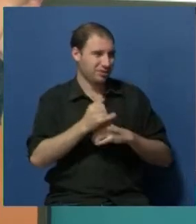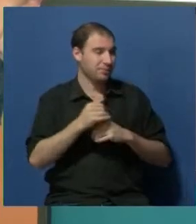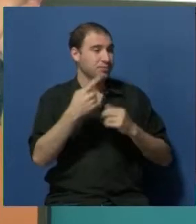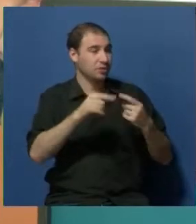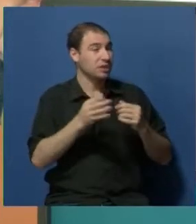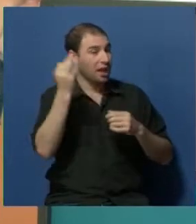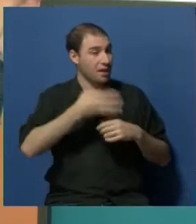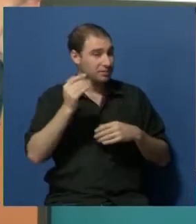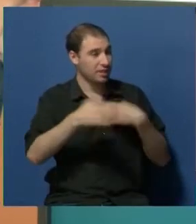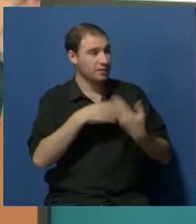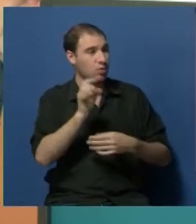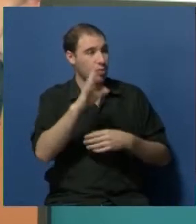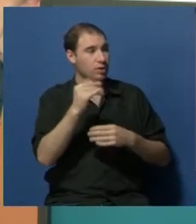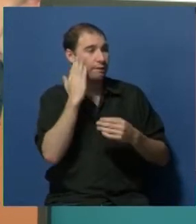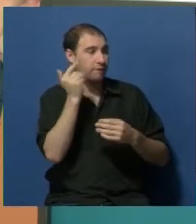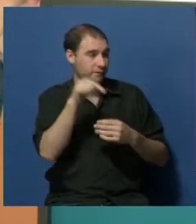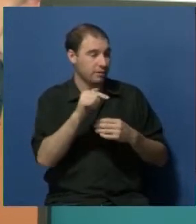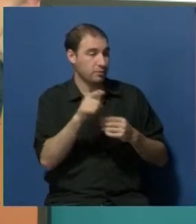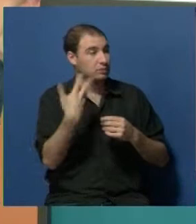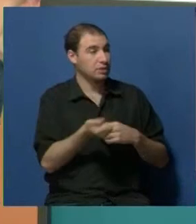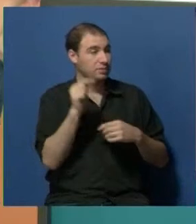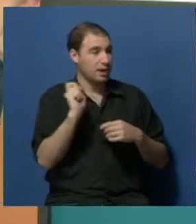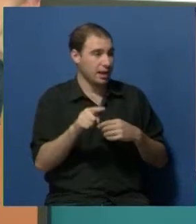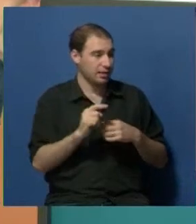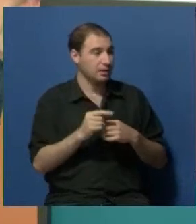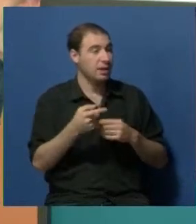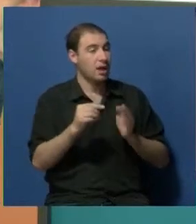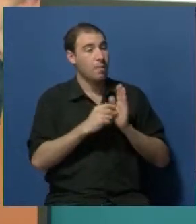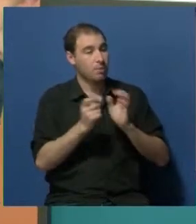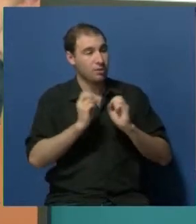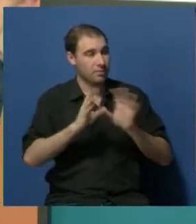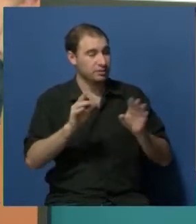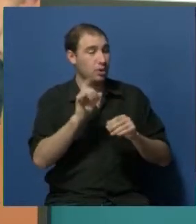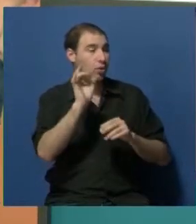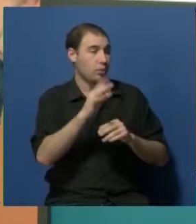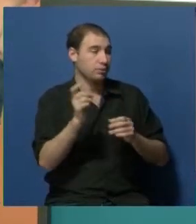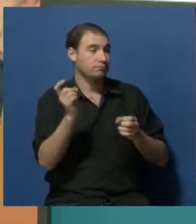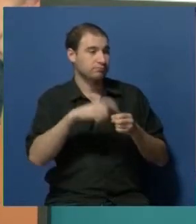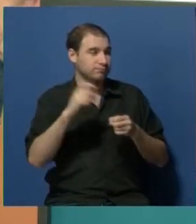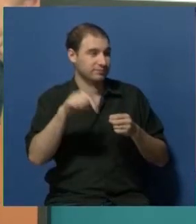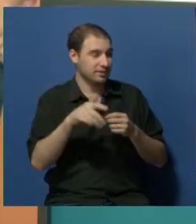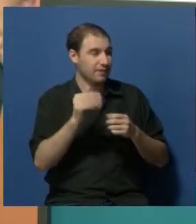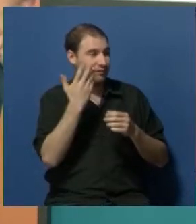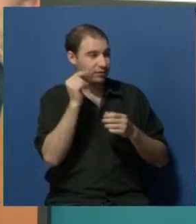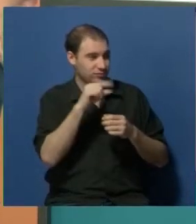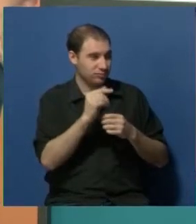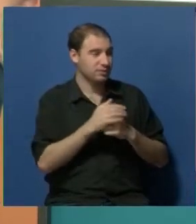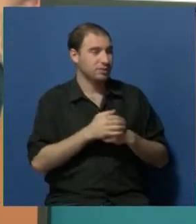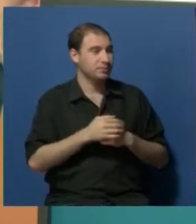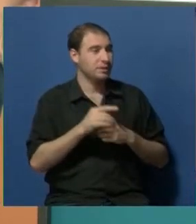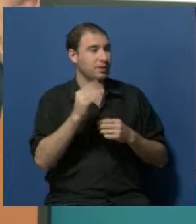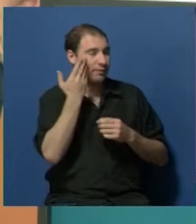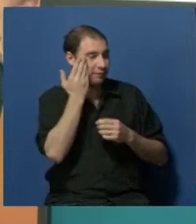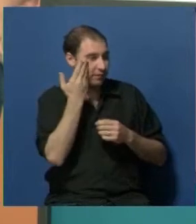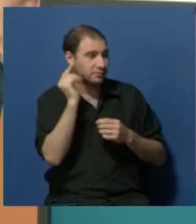contenido exclusivo que desarrollamos para las redes sociales. Pueden encontrarlo ahí, compartirlo, solamente tienen que seguirnos a través de estas redes sociales, sobre todo